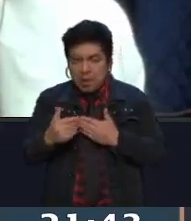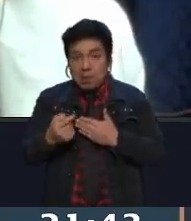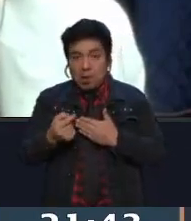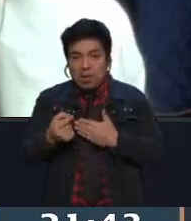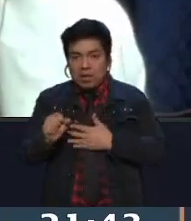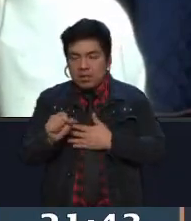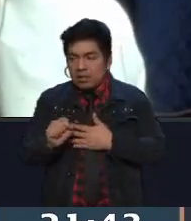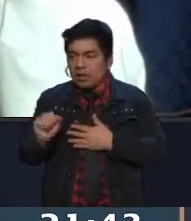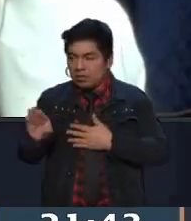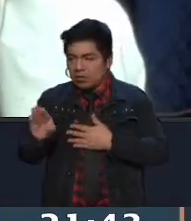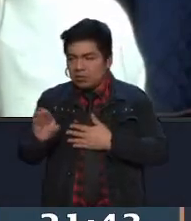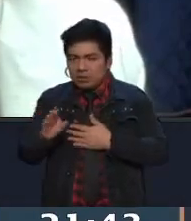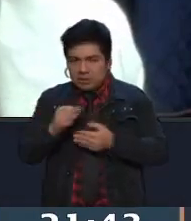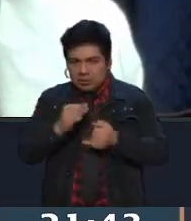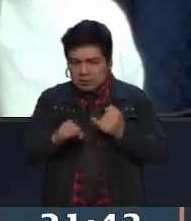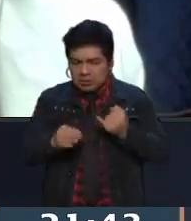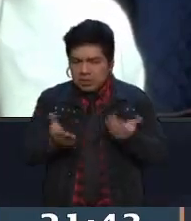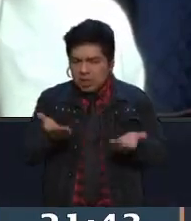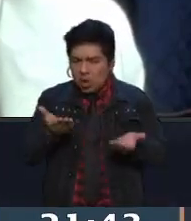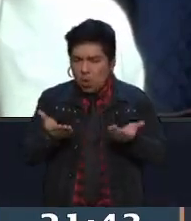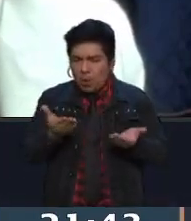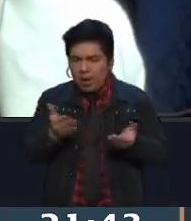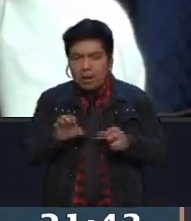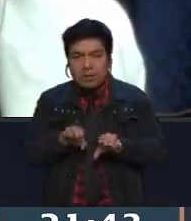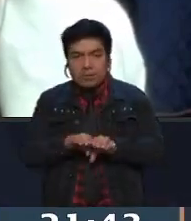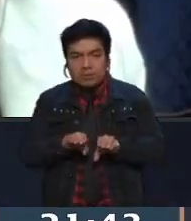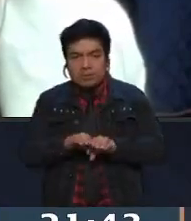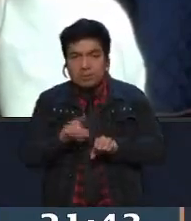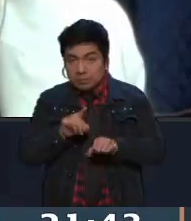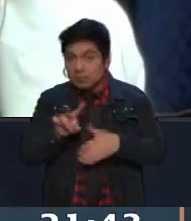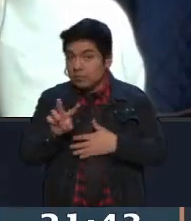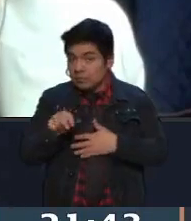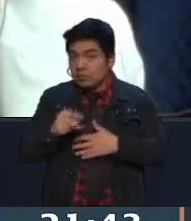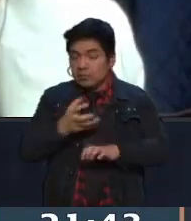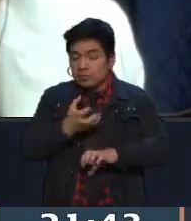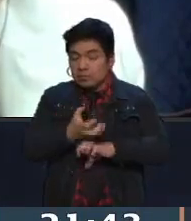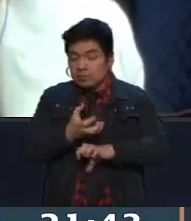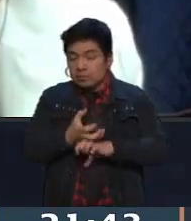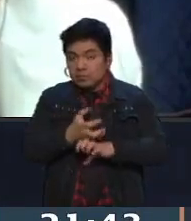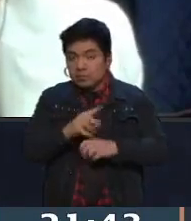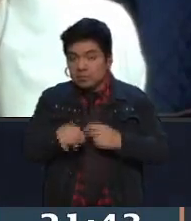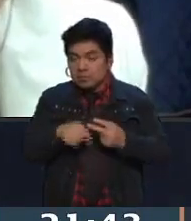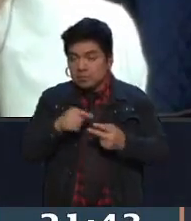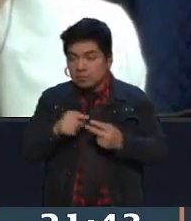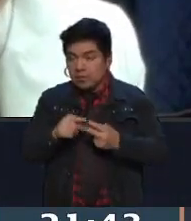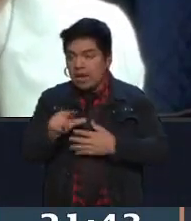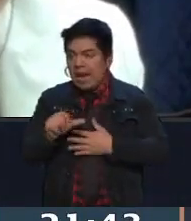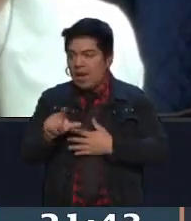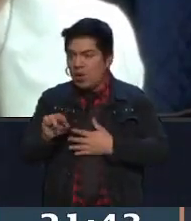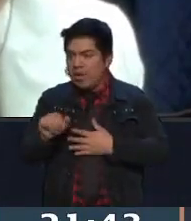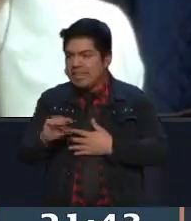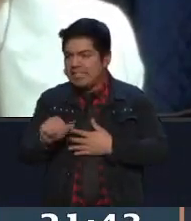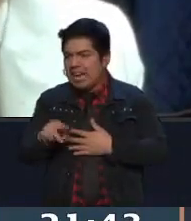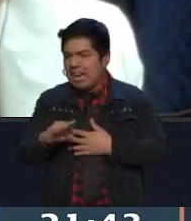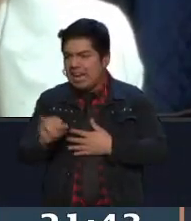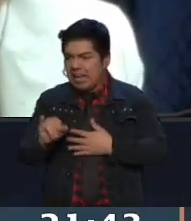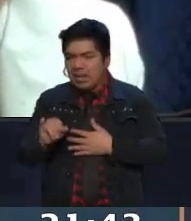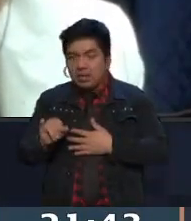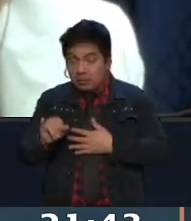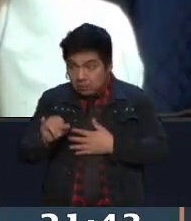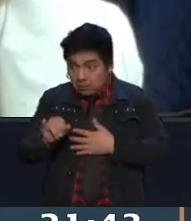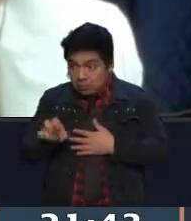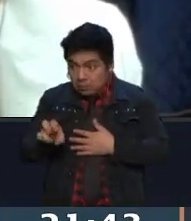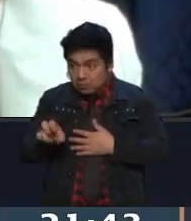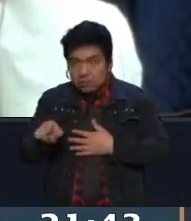del Super Bowl, de esta última emisión, comparaban el impacto que tuvo, al menos en la televisión en Estados Unidos, con el alunizaje, con un hecho histórico, que es